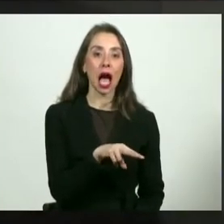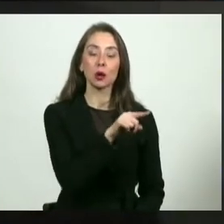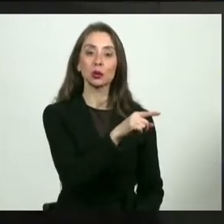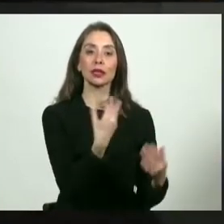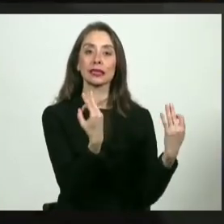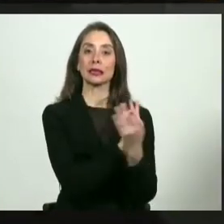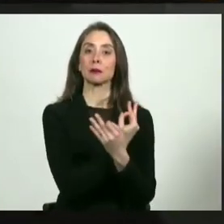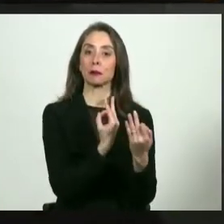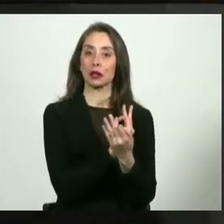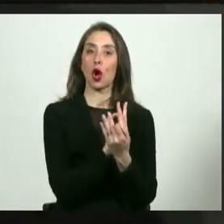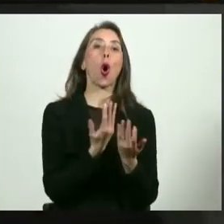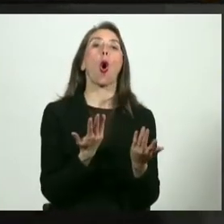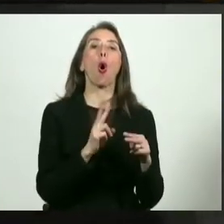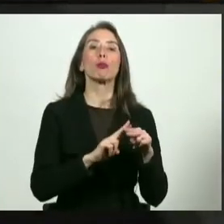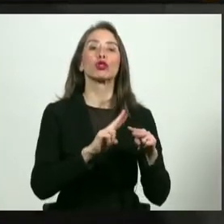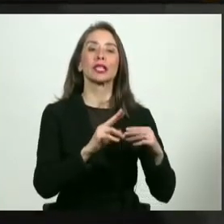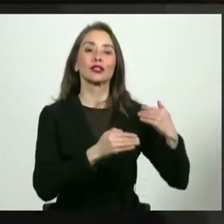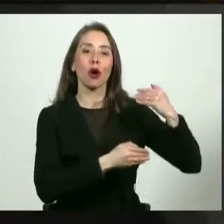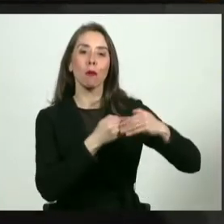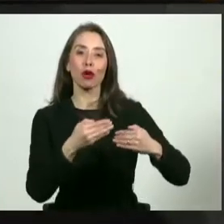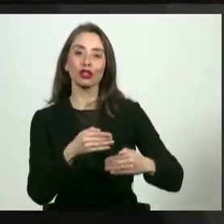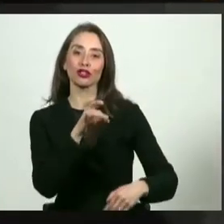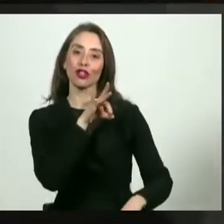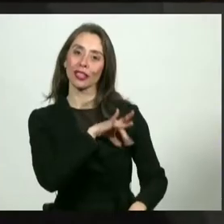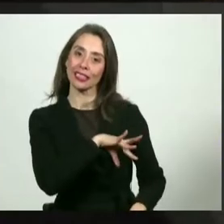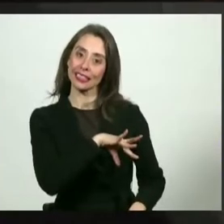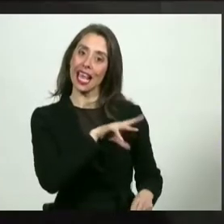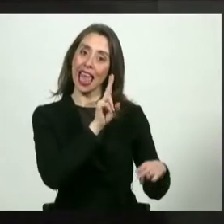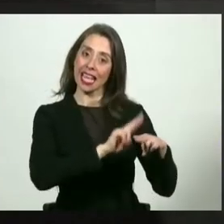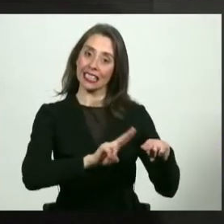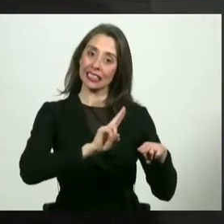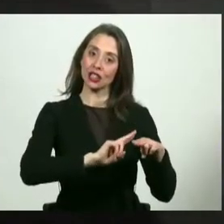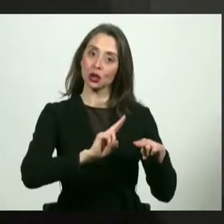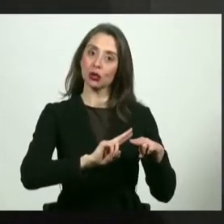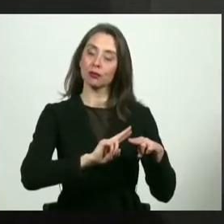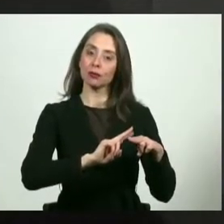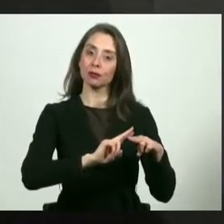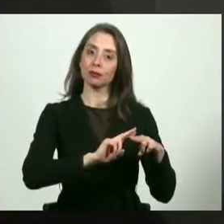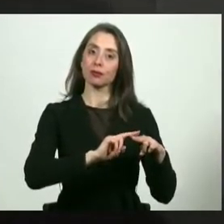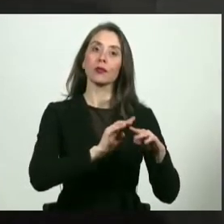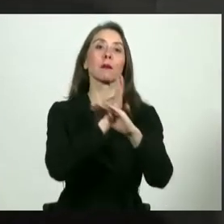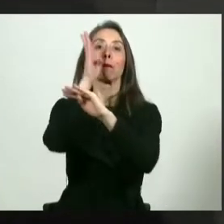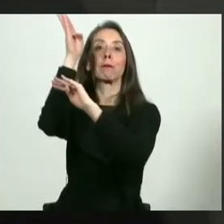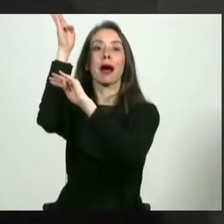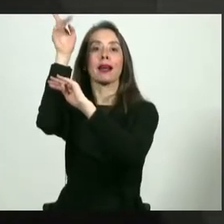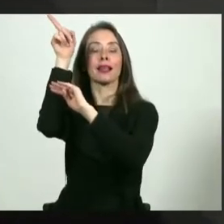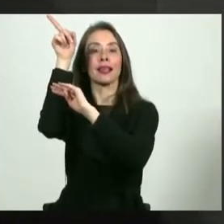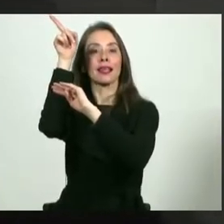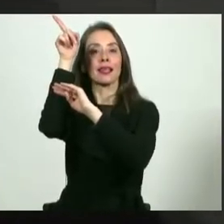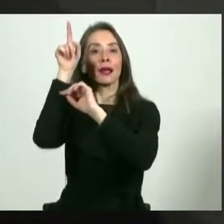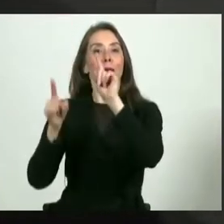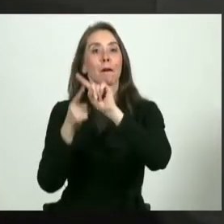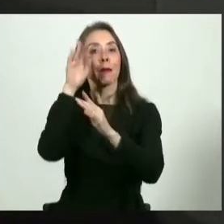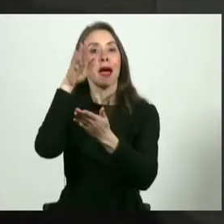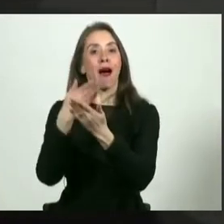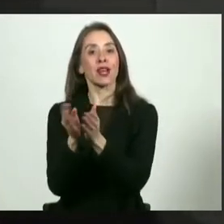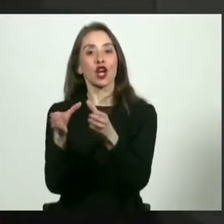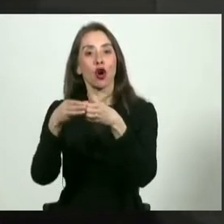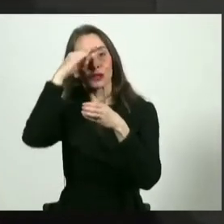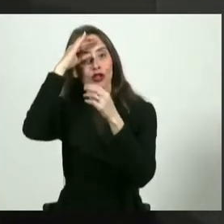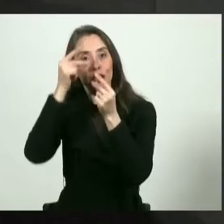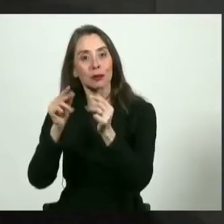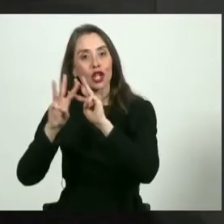describía el proceso que tuvo que tomar Chile, que hacer Chile para este examen que se rendía por primera vez ante la Comisión de